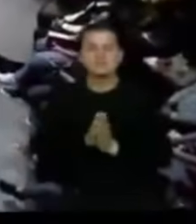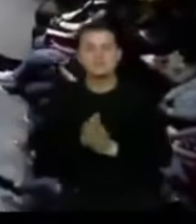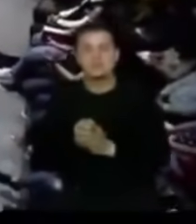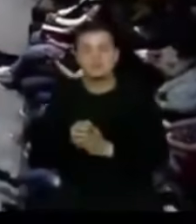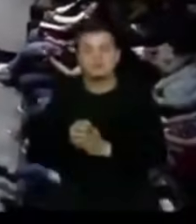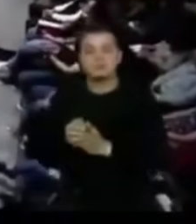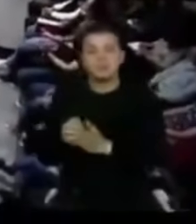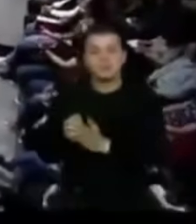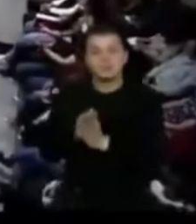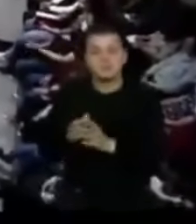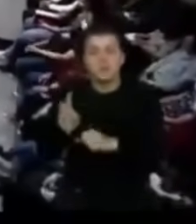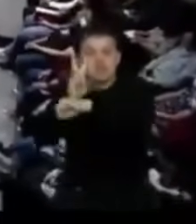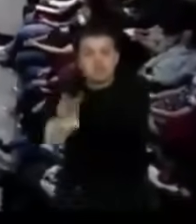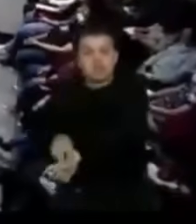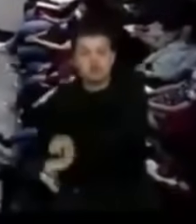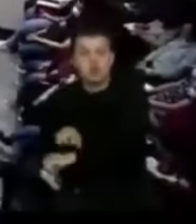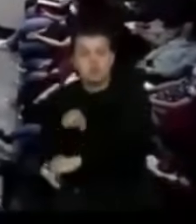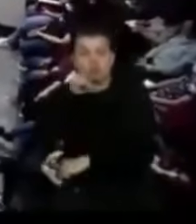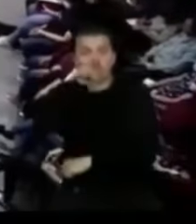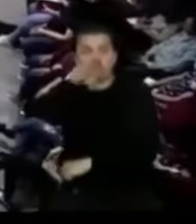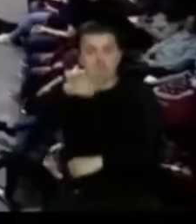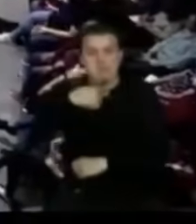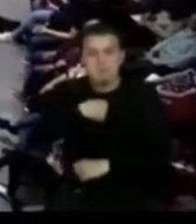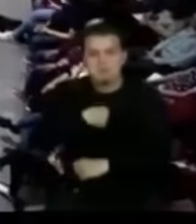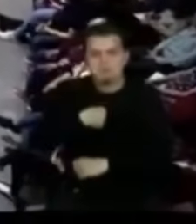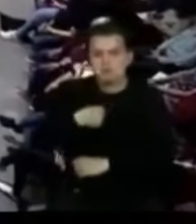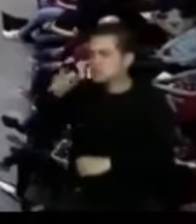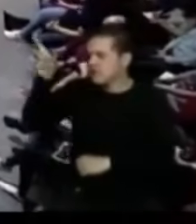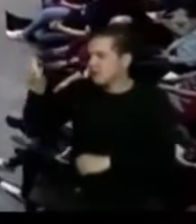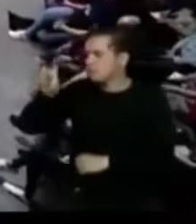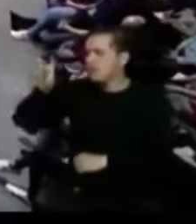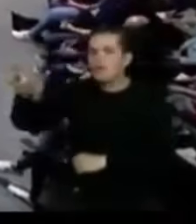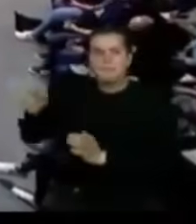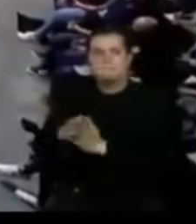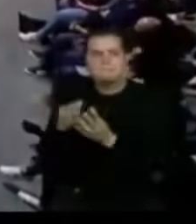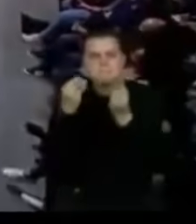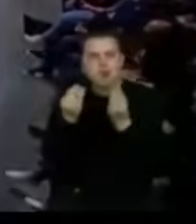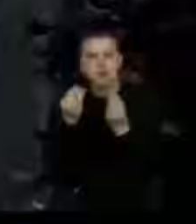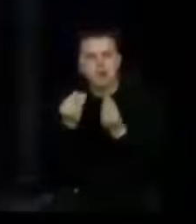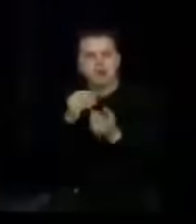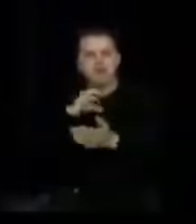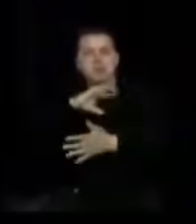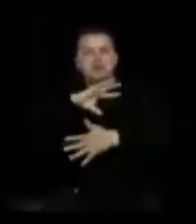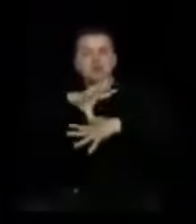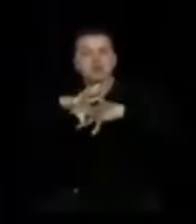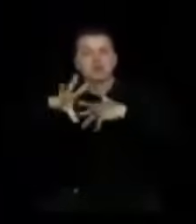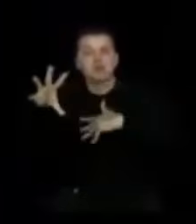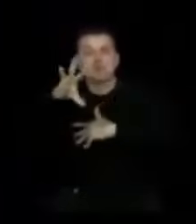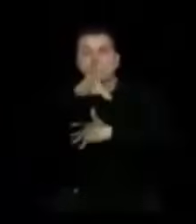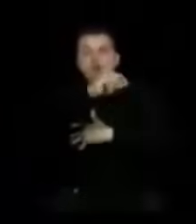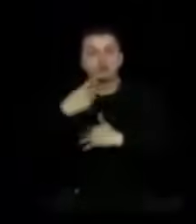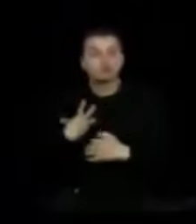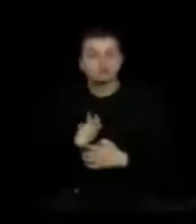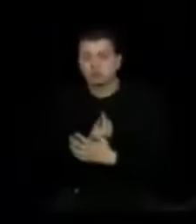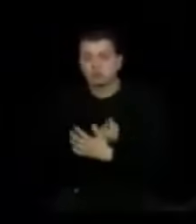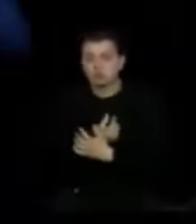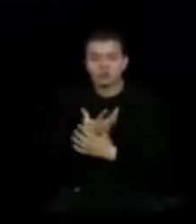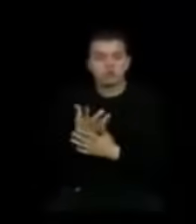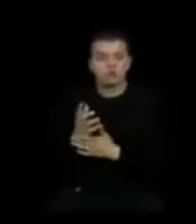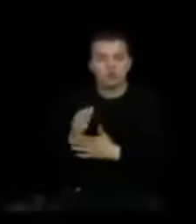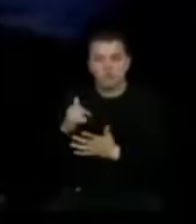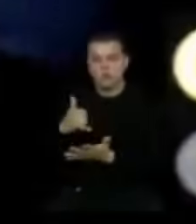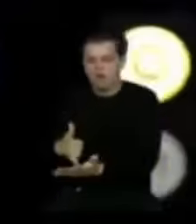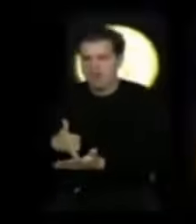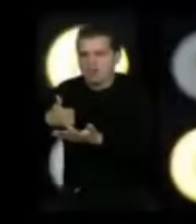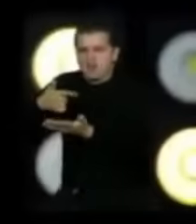La venció por ti y por mí, para que nosotros no tengamos que ganar esa